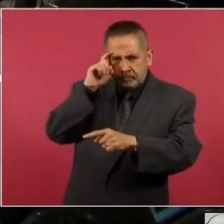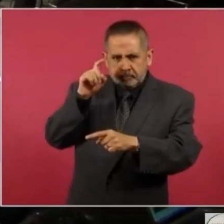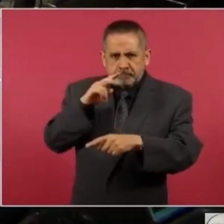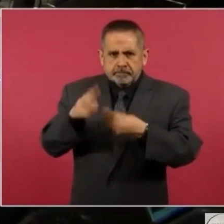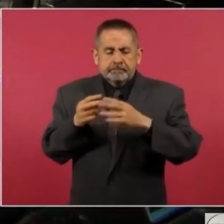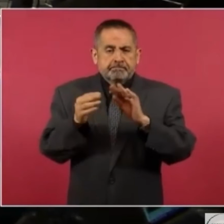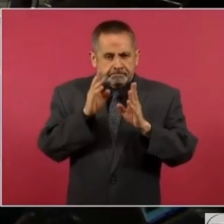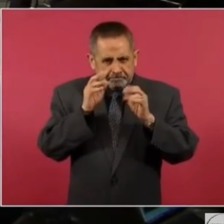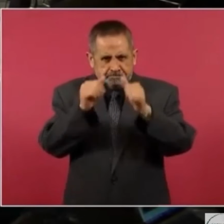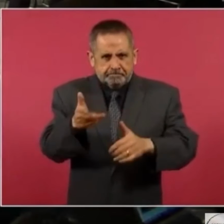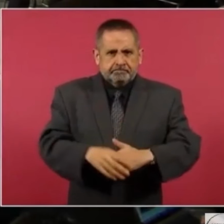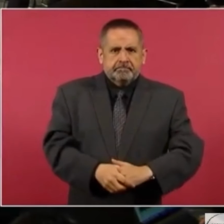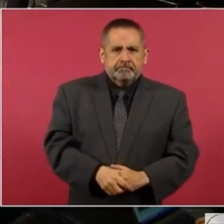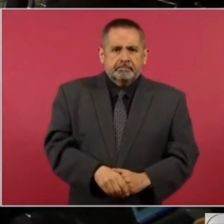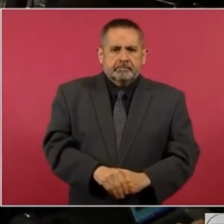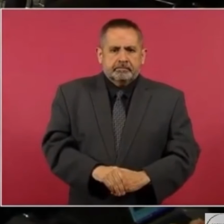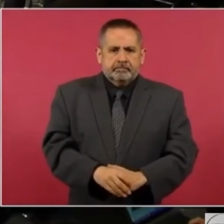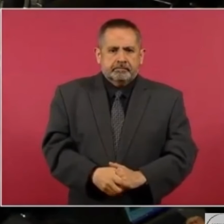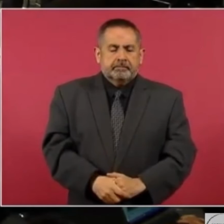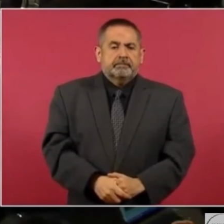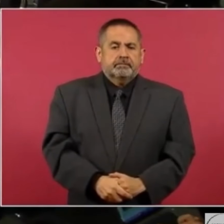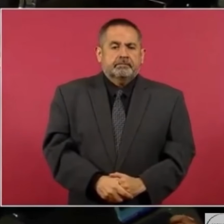favor.